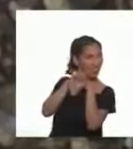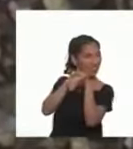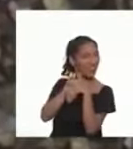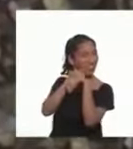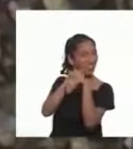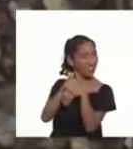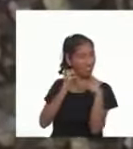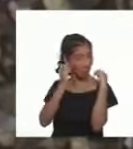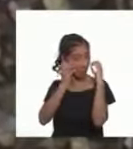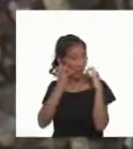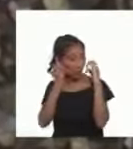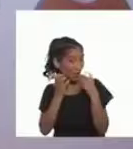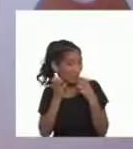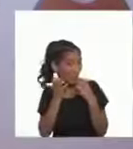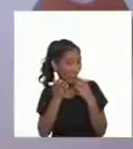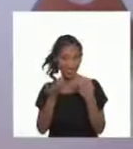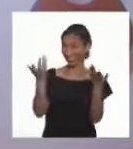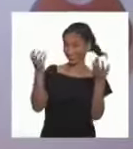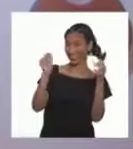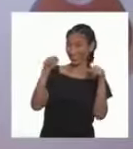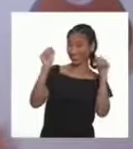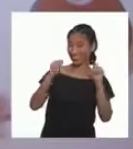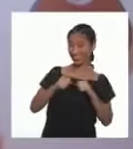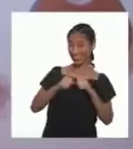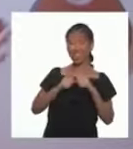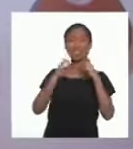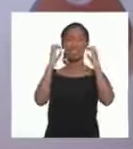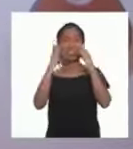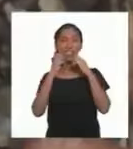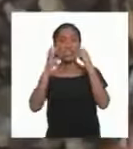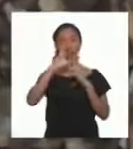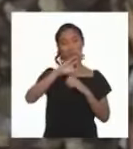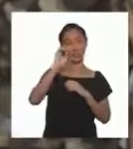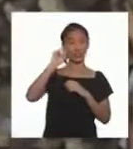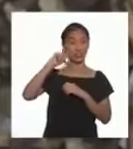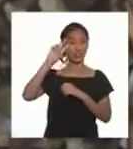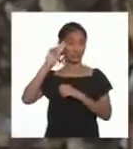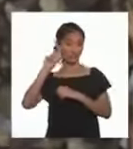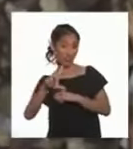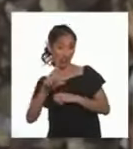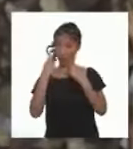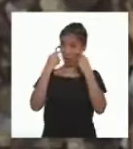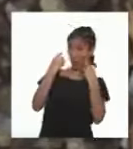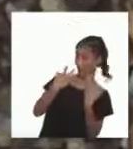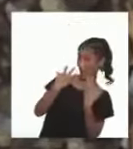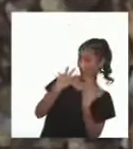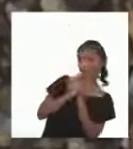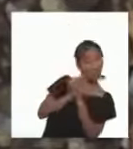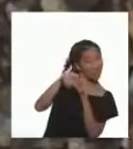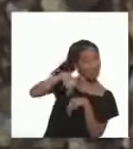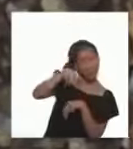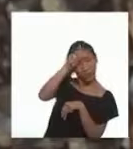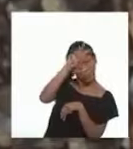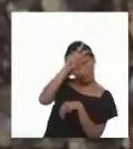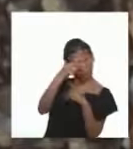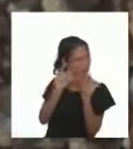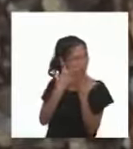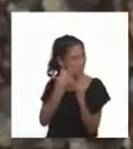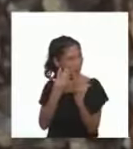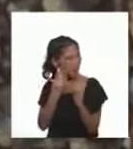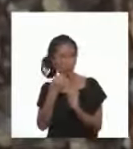saludo es en quechua? Sí, es quechua central. ¡Oh! En Perú